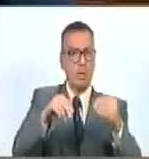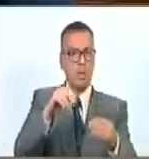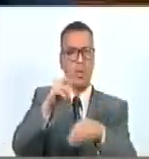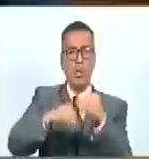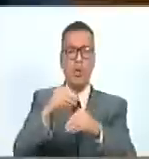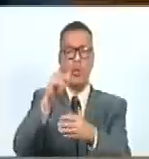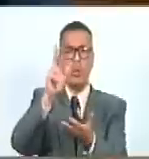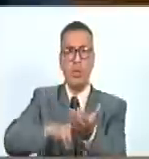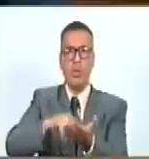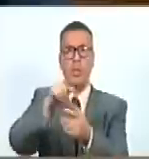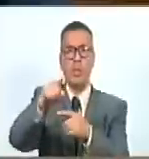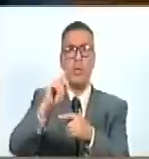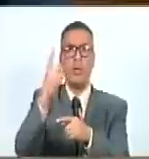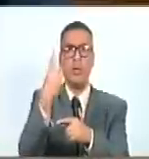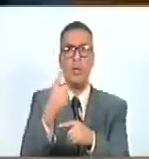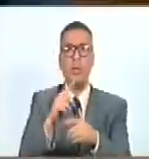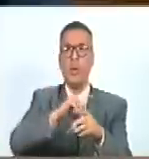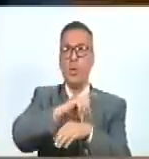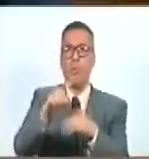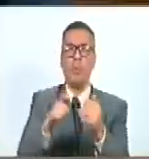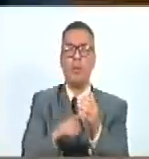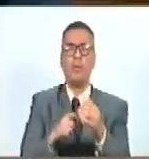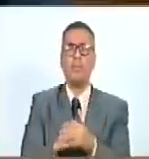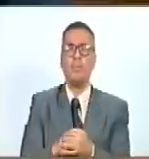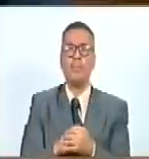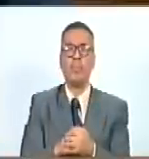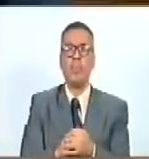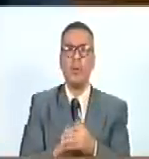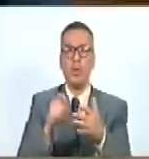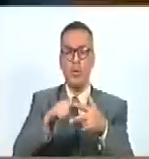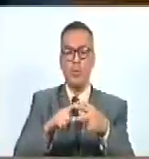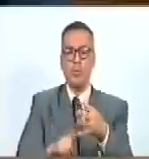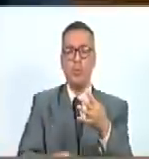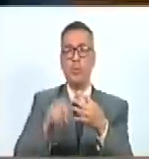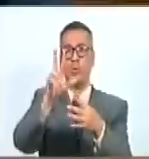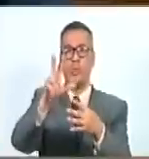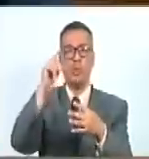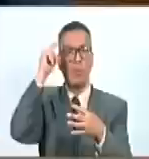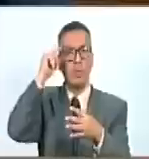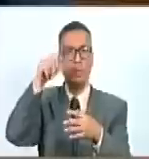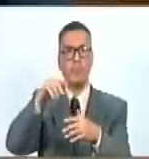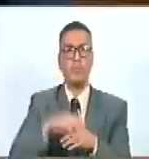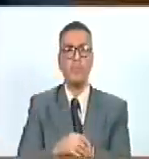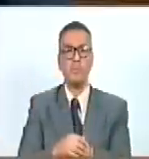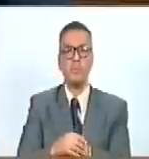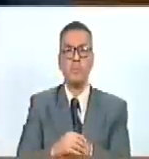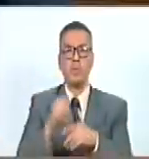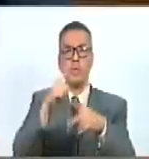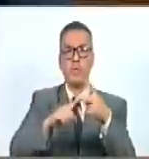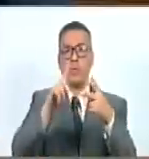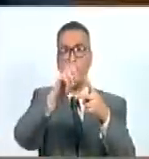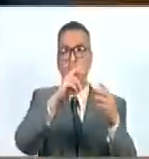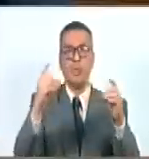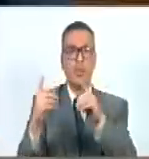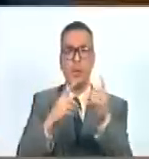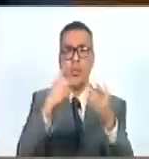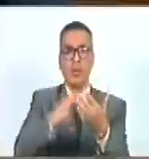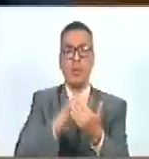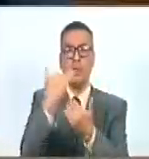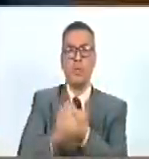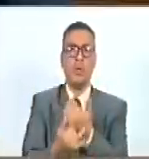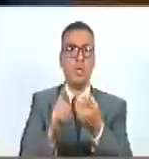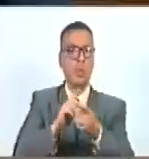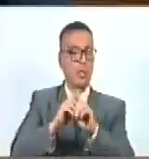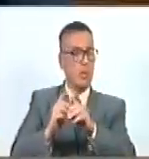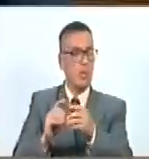votación resultó aprobado por unanimidad. Punto número tres del orden del día. Segunda discusión del proyecto de ley de